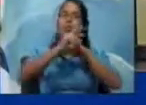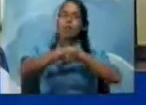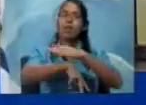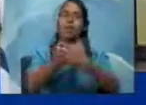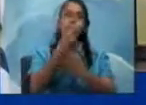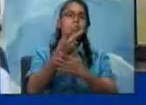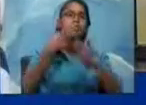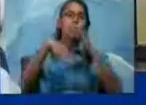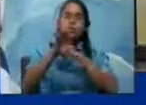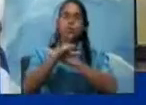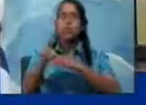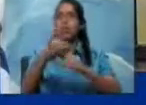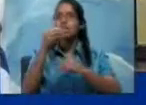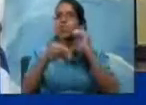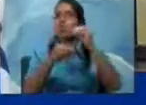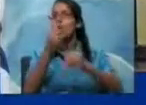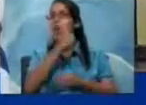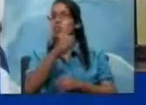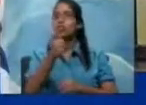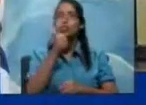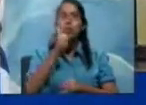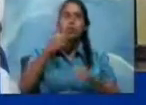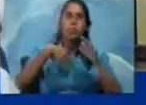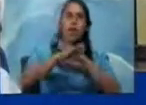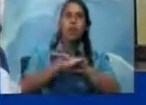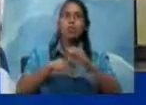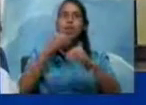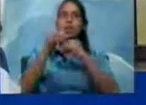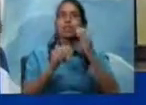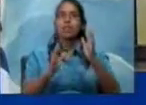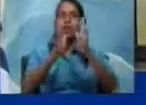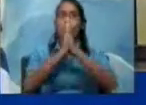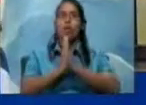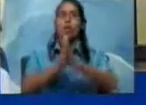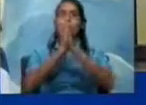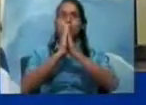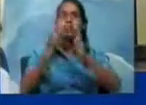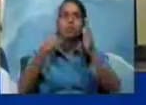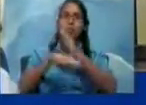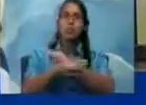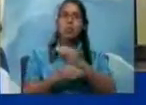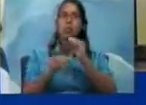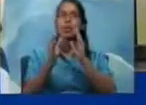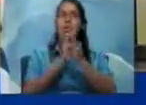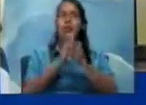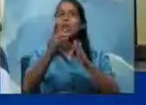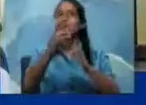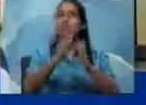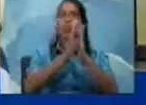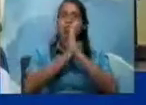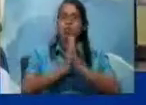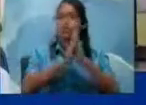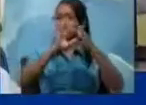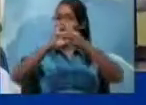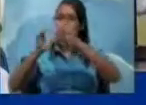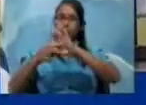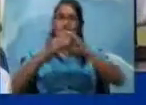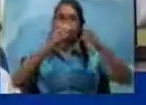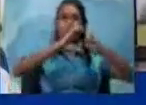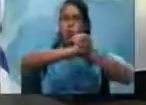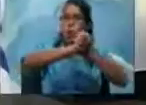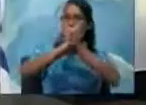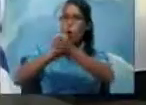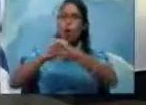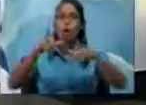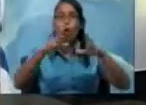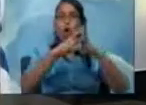vamos a hacer un ayuno vamos a hacer oraciones vamos a hacer una oración en cadena agárrense mano con